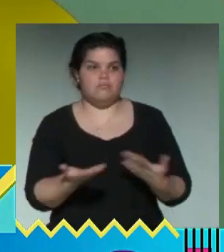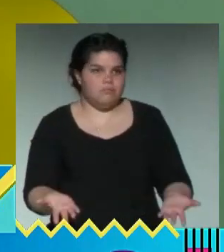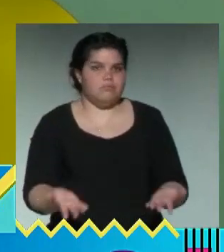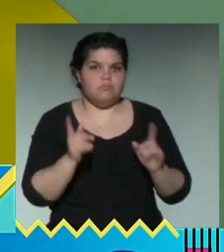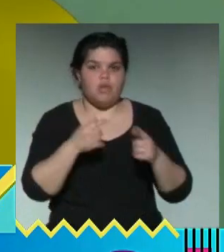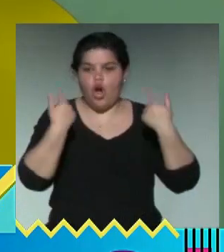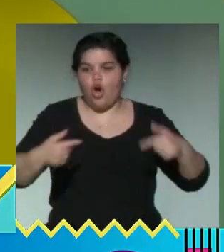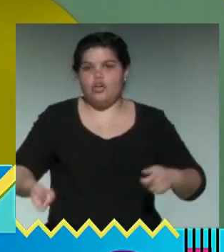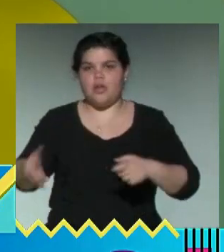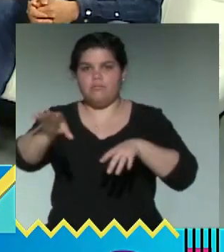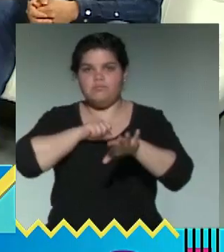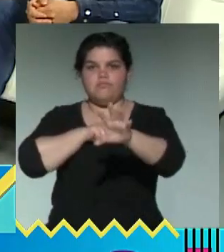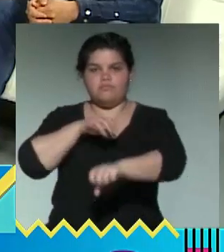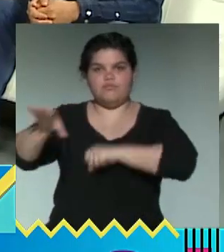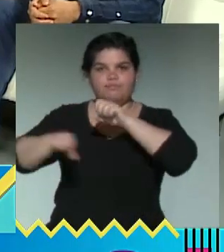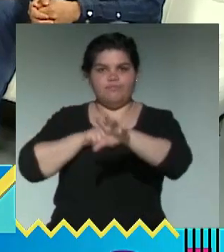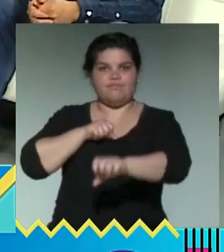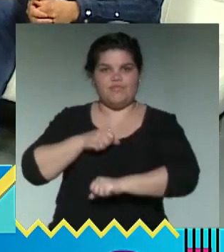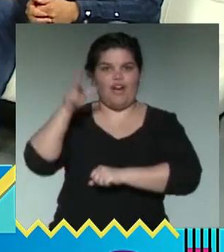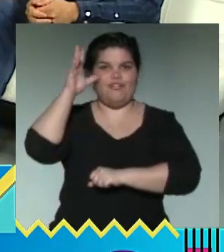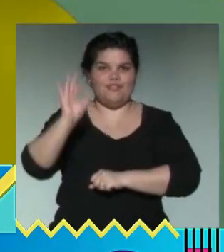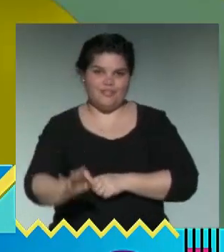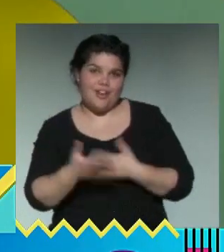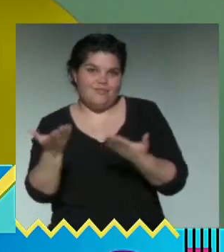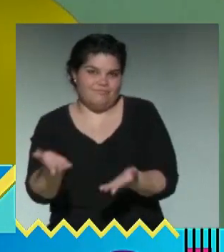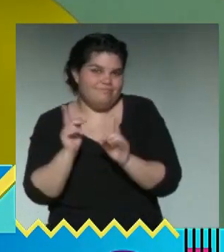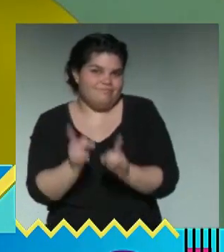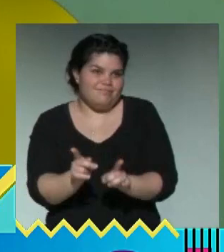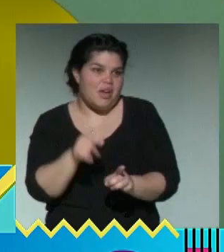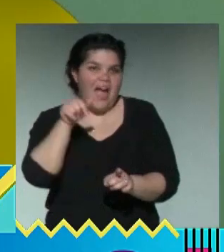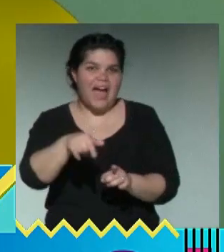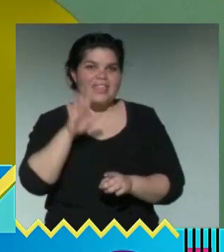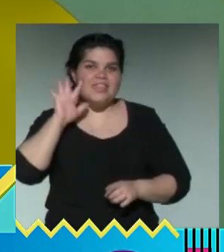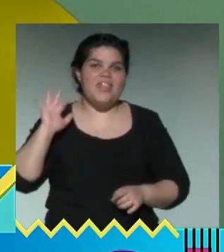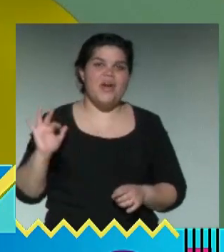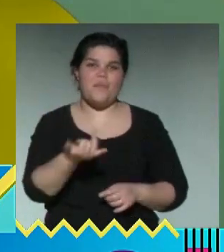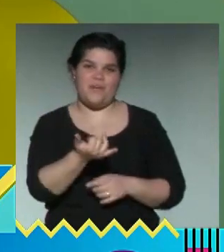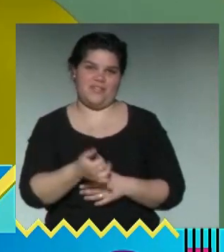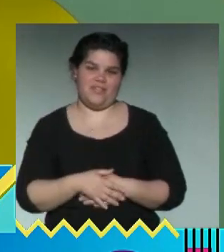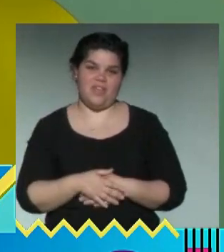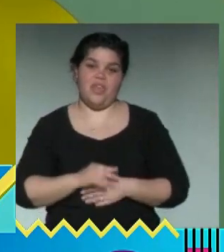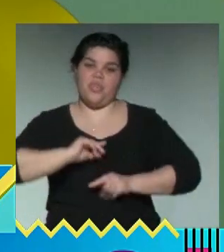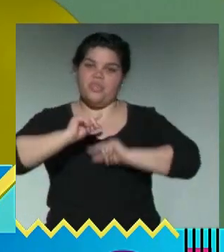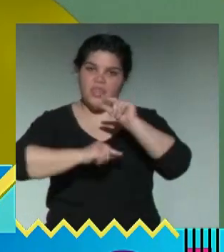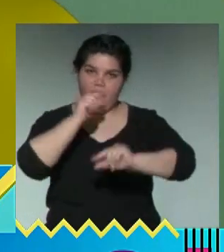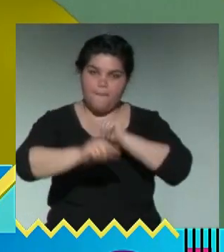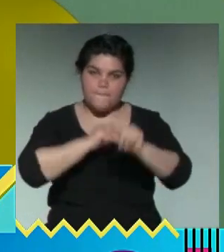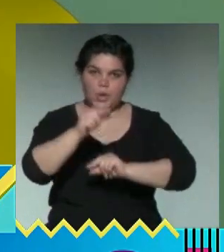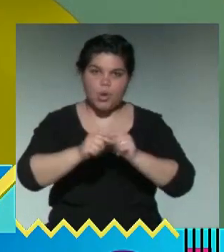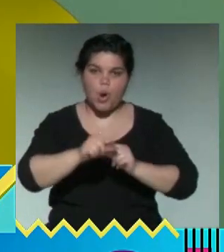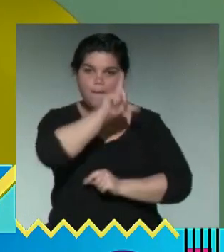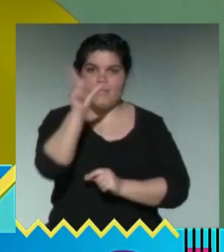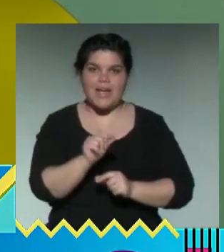los elementos. Y cuando partimos de ese concepto ya es un poco la base, digamos, del crecimiento de un país. De eso se